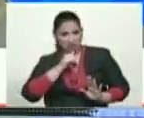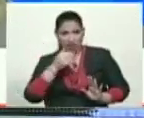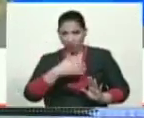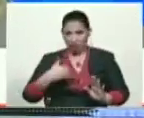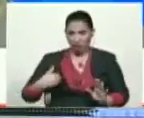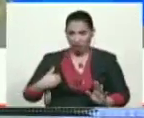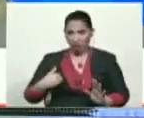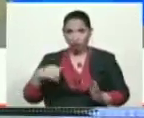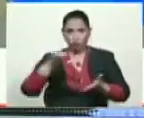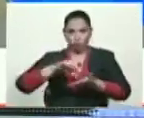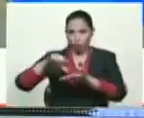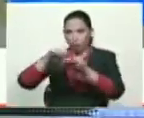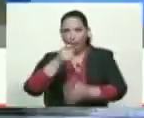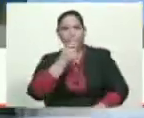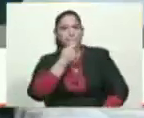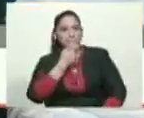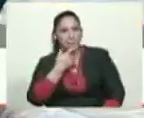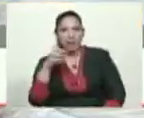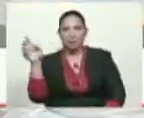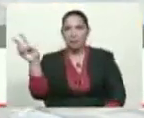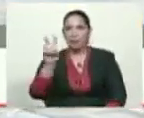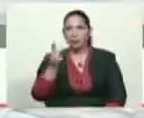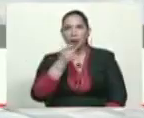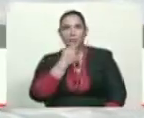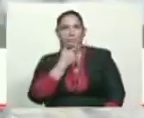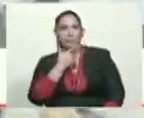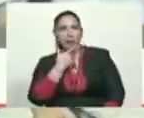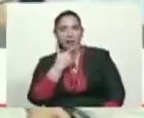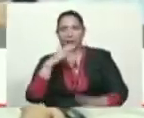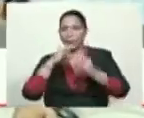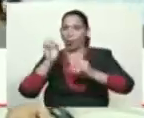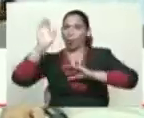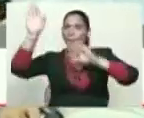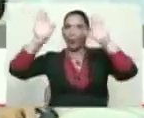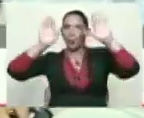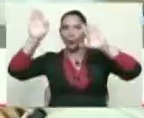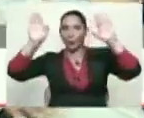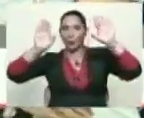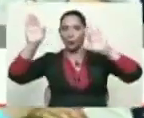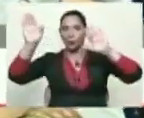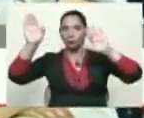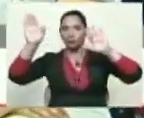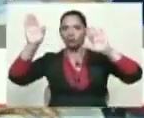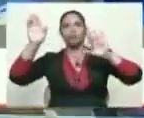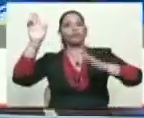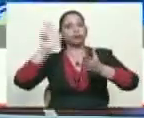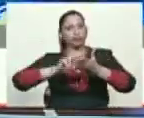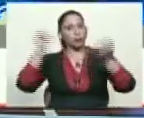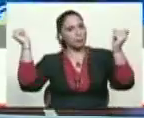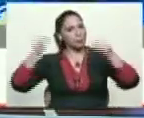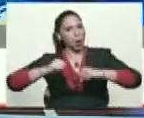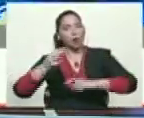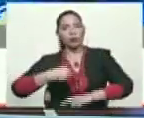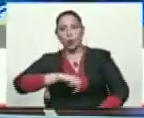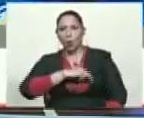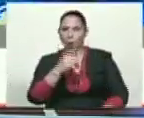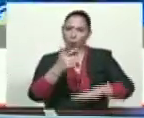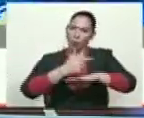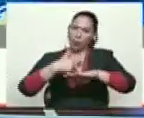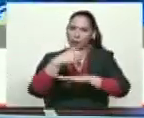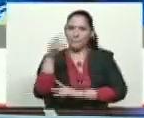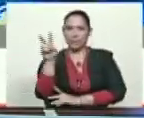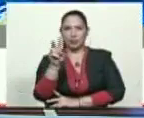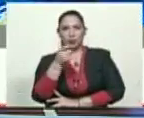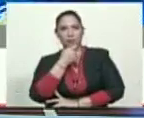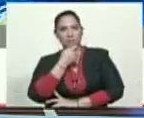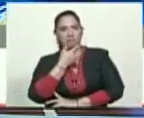quien quiera tener a venezuela de ella todos y nosotros tenemos que gobernar para que venezuela sea